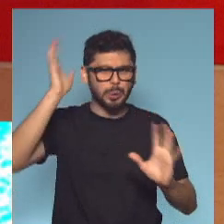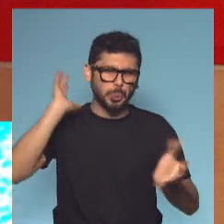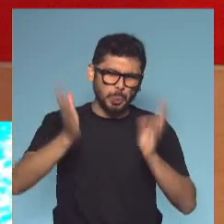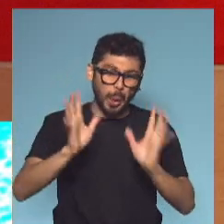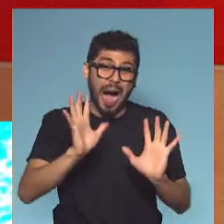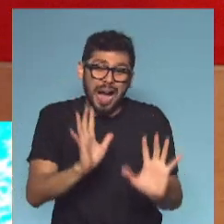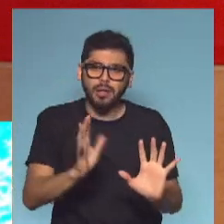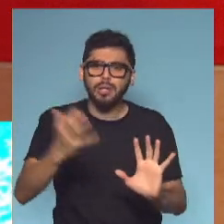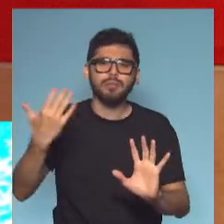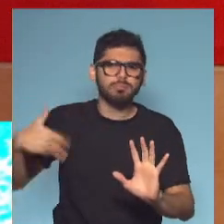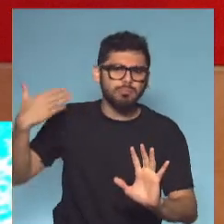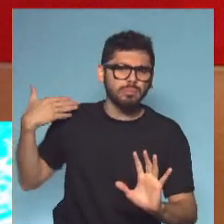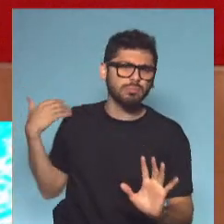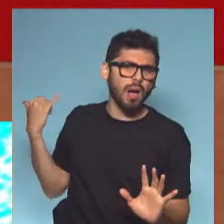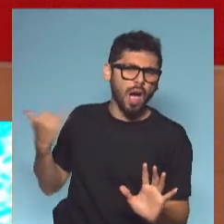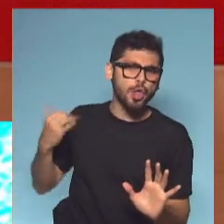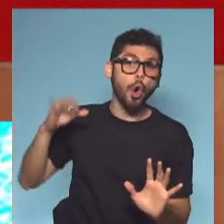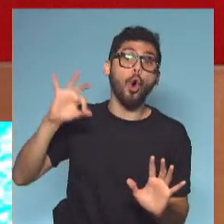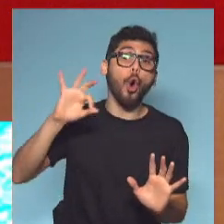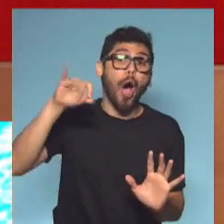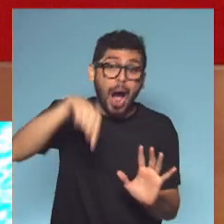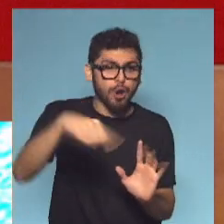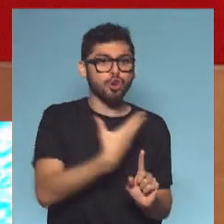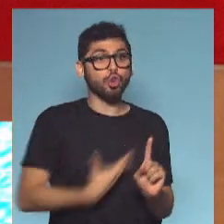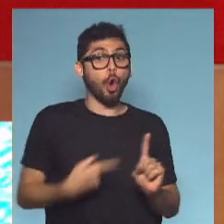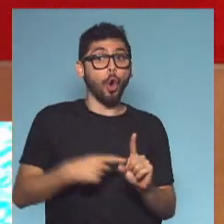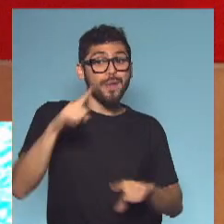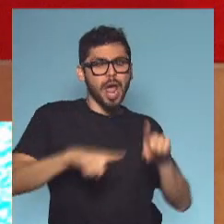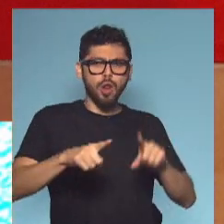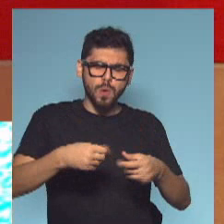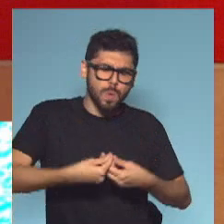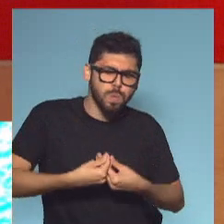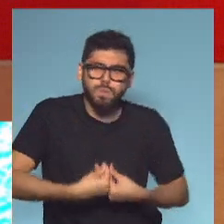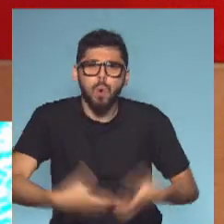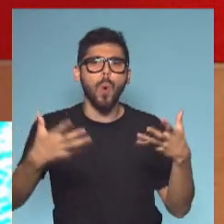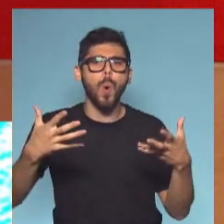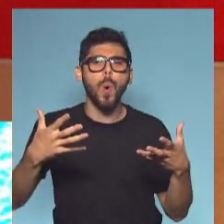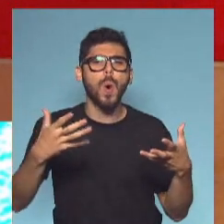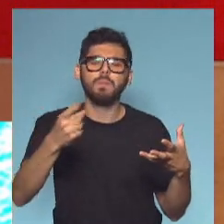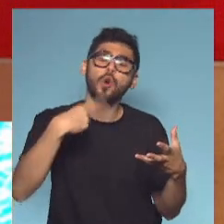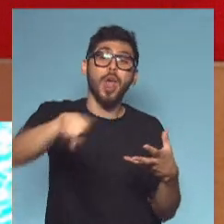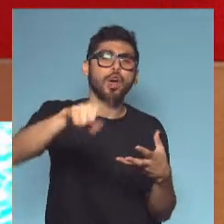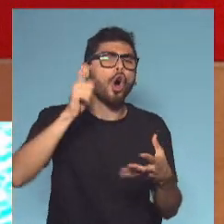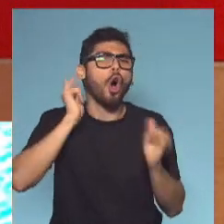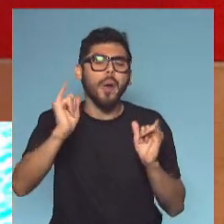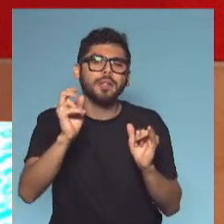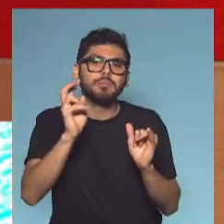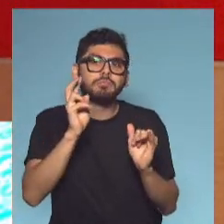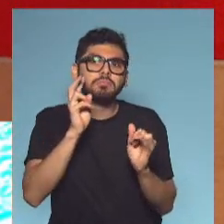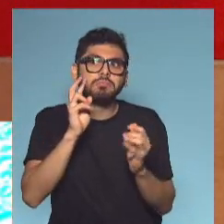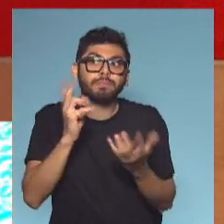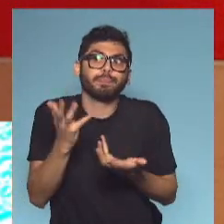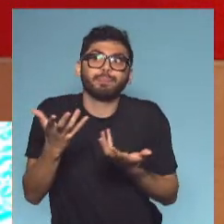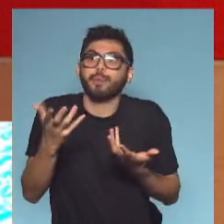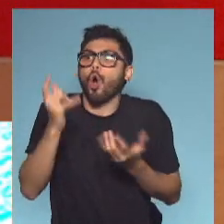es algo que está siendo como más fuerte con este gobierno particular. ¿Cómo lo vieron ustedes, digamos, desde la juventud? ¿Cuál es el rol de la juventud